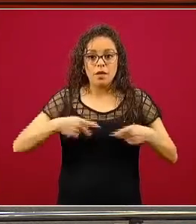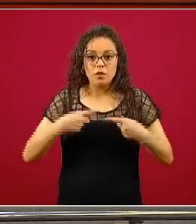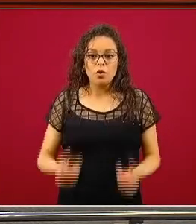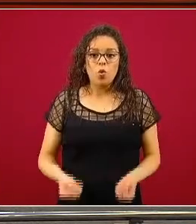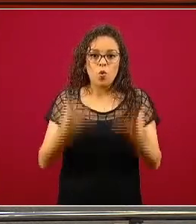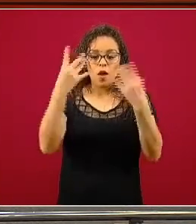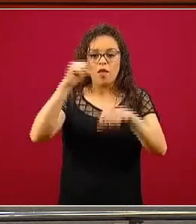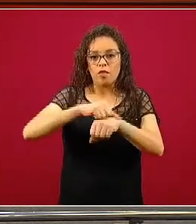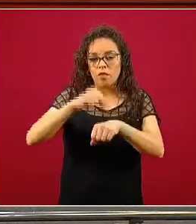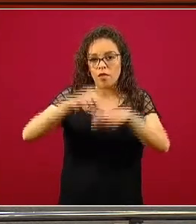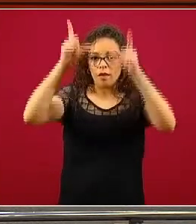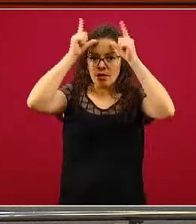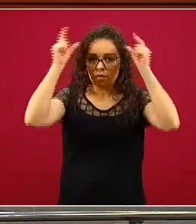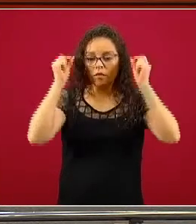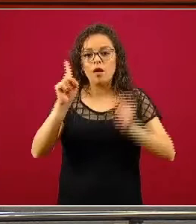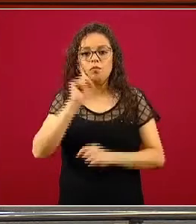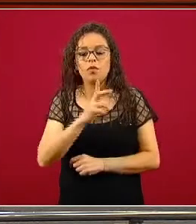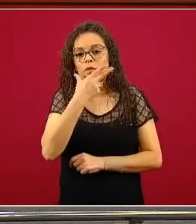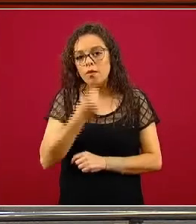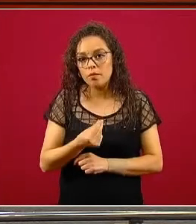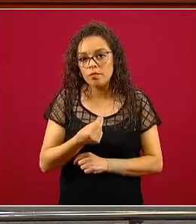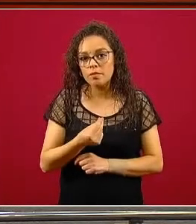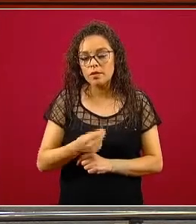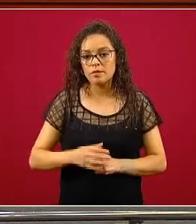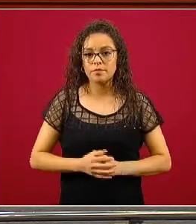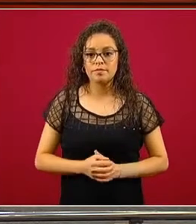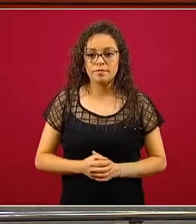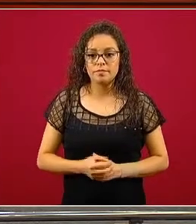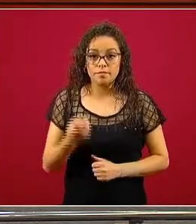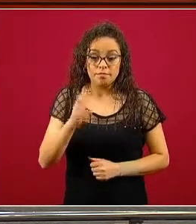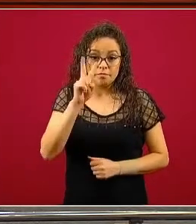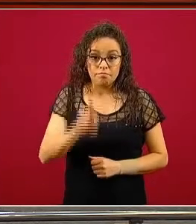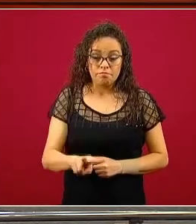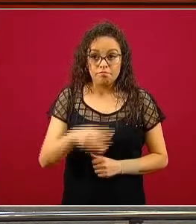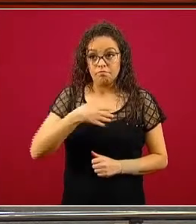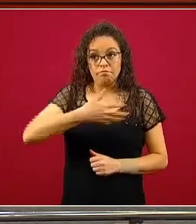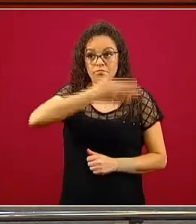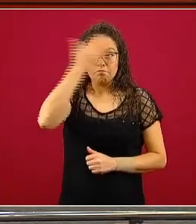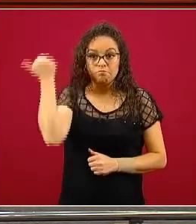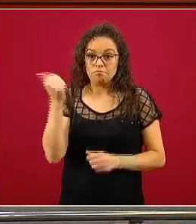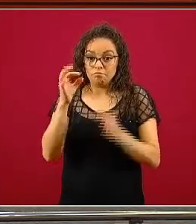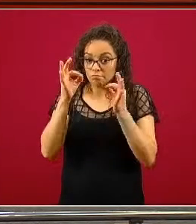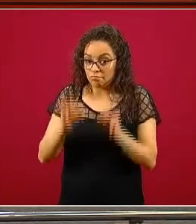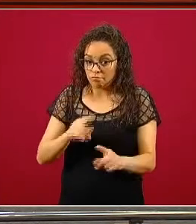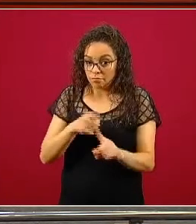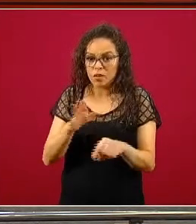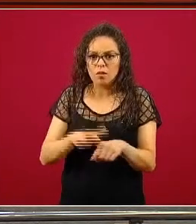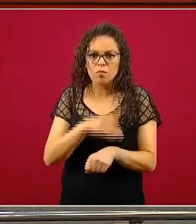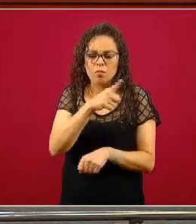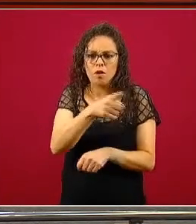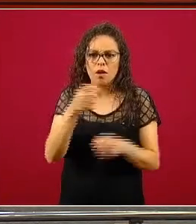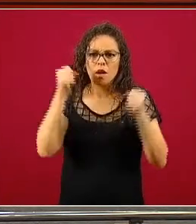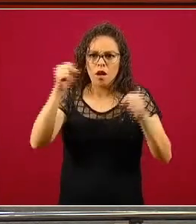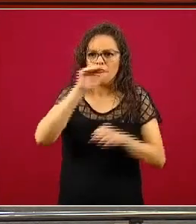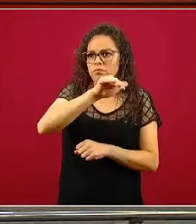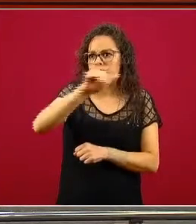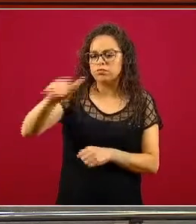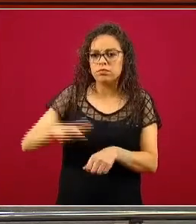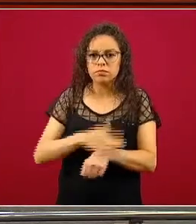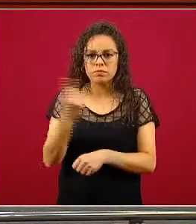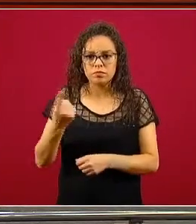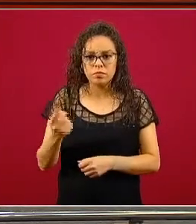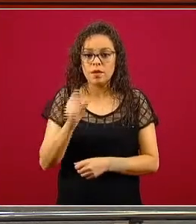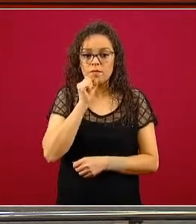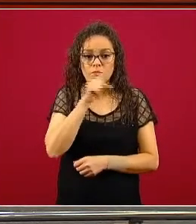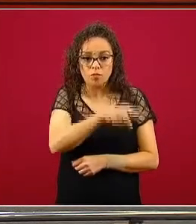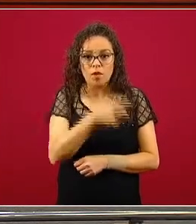médicos, enfermeras. Entonces, desconozco en forma concreta por qué se manifiestan. Usted ya misma lo dice,